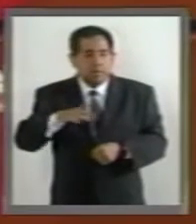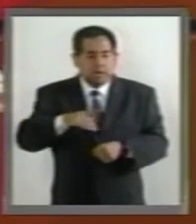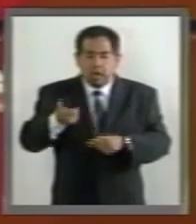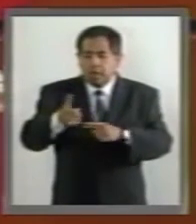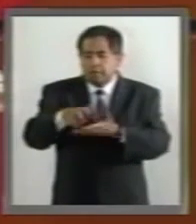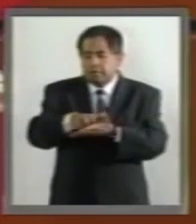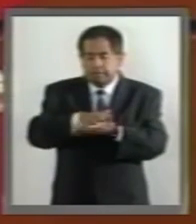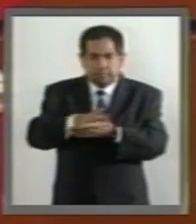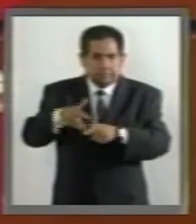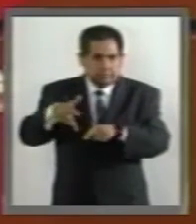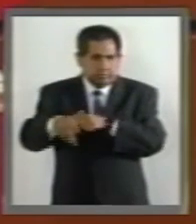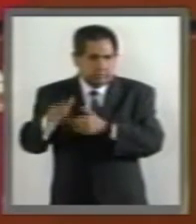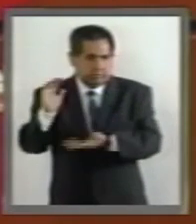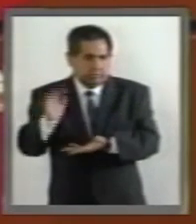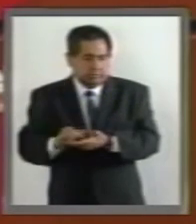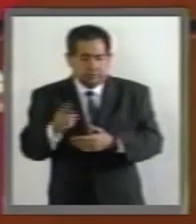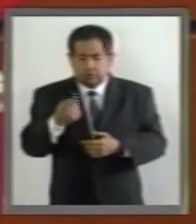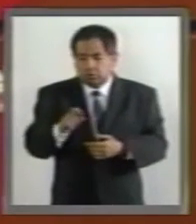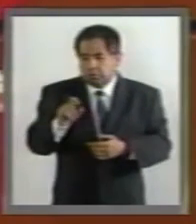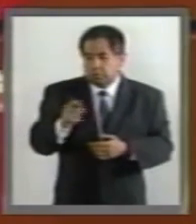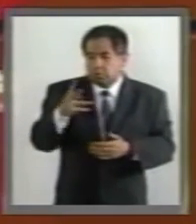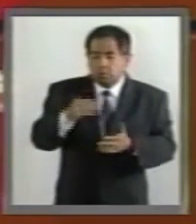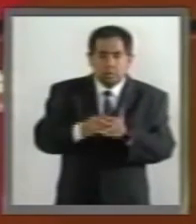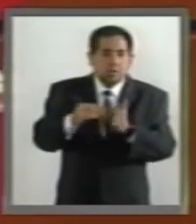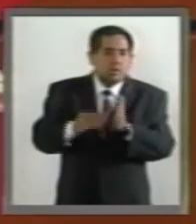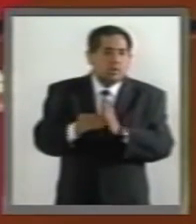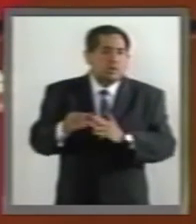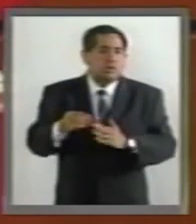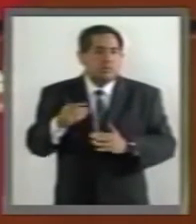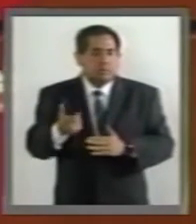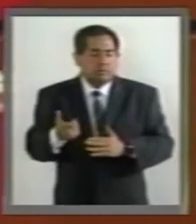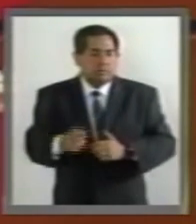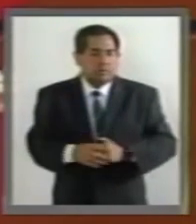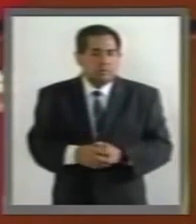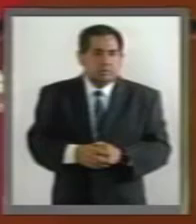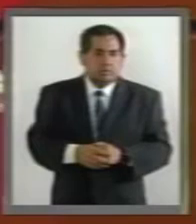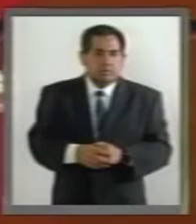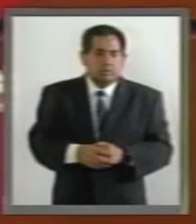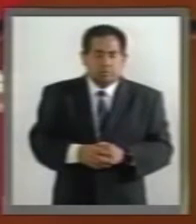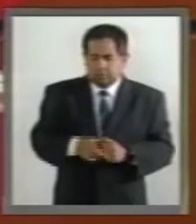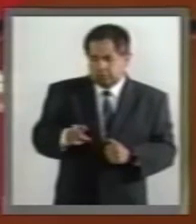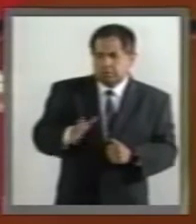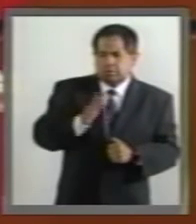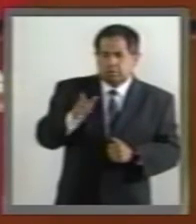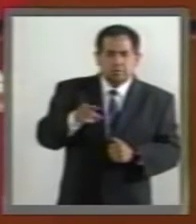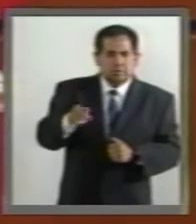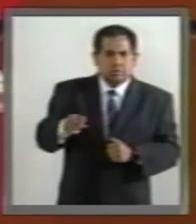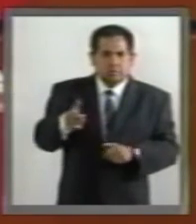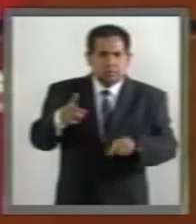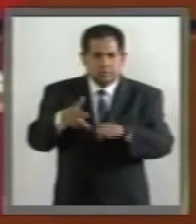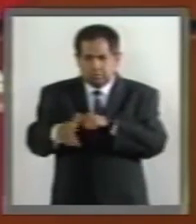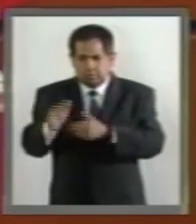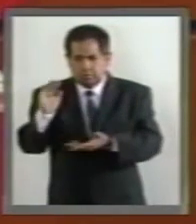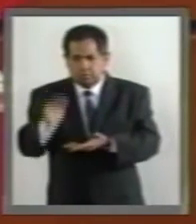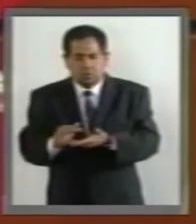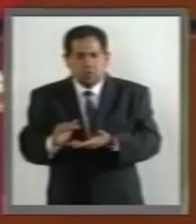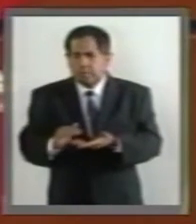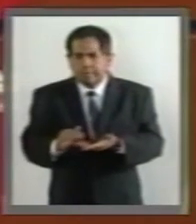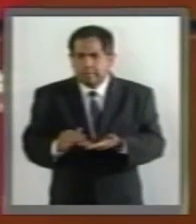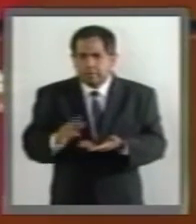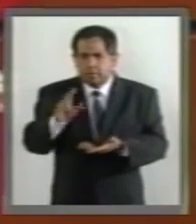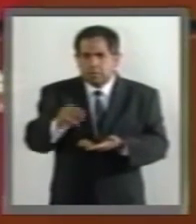recorte de 124 mil millones de pesos. Llama la atención que este recorte no solo